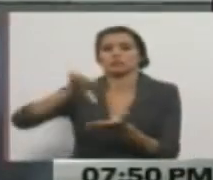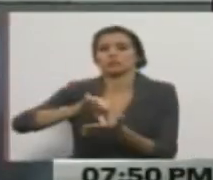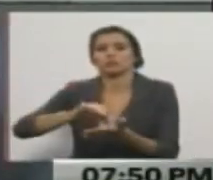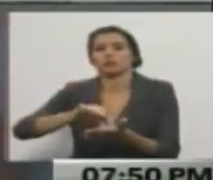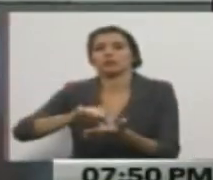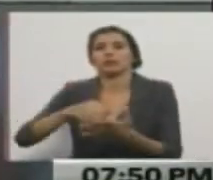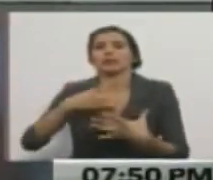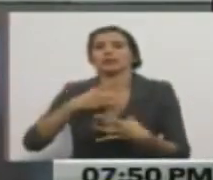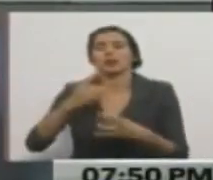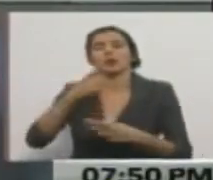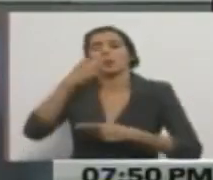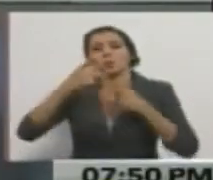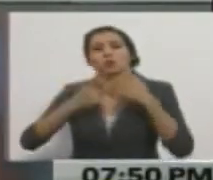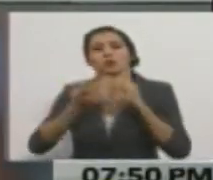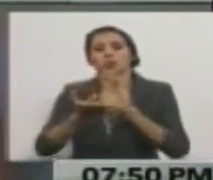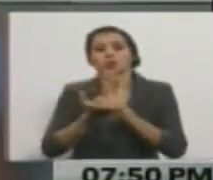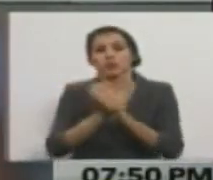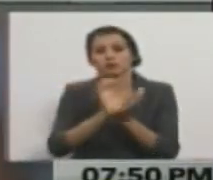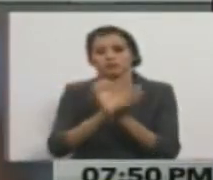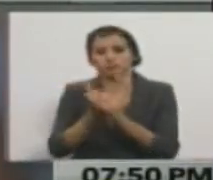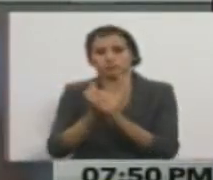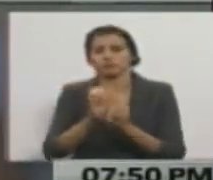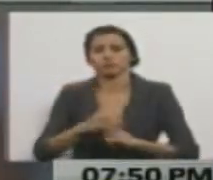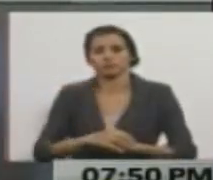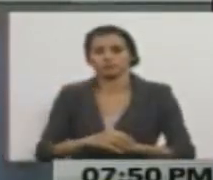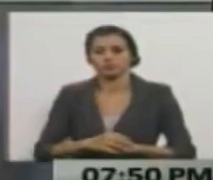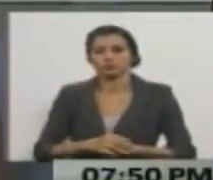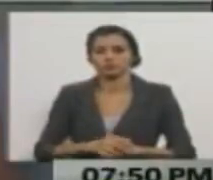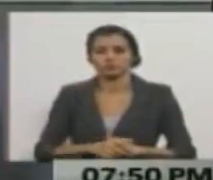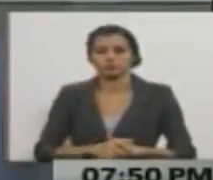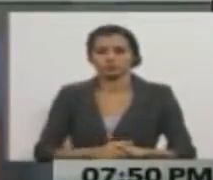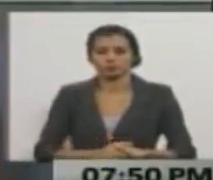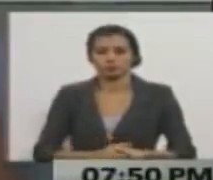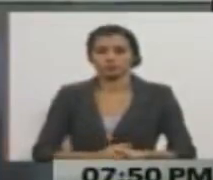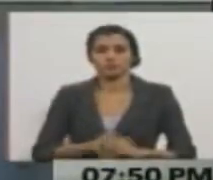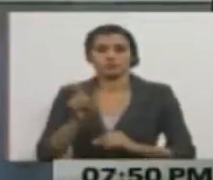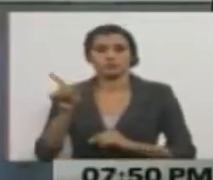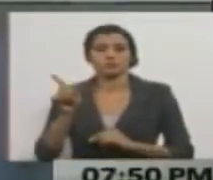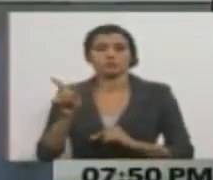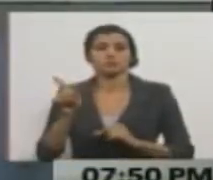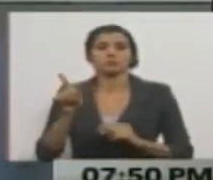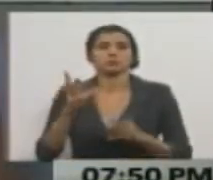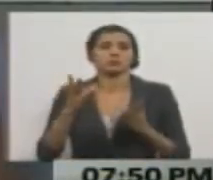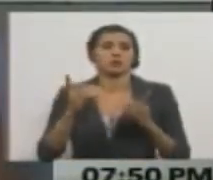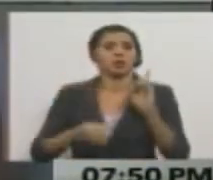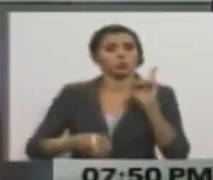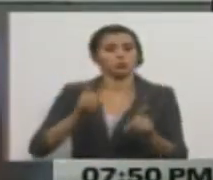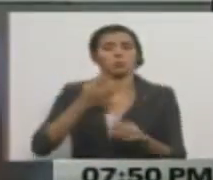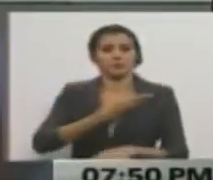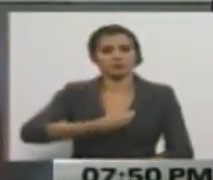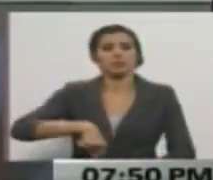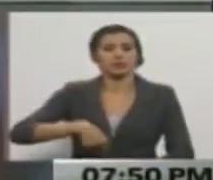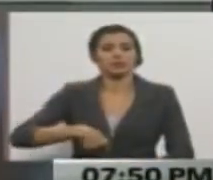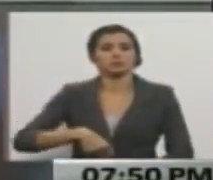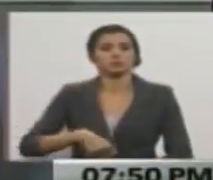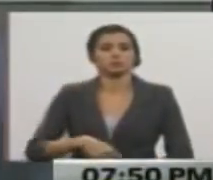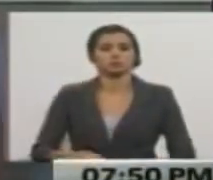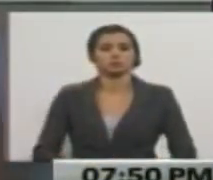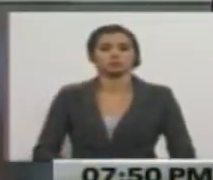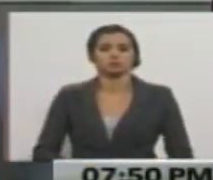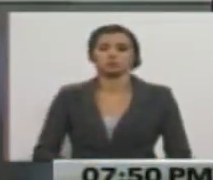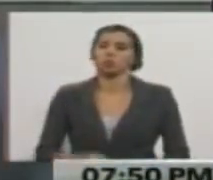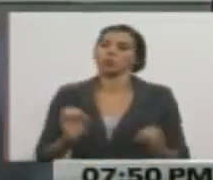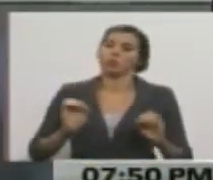geopolítica, de la geoestrategia mundial internacional. Ahí diferentes presidentes han, o